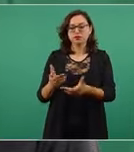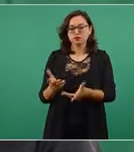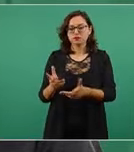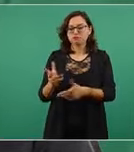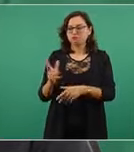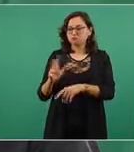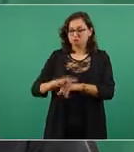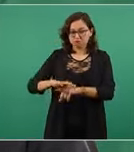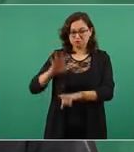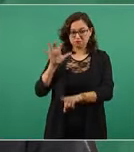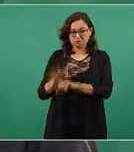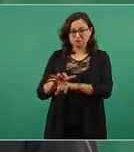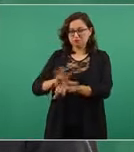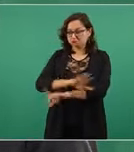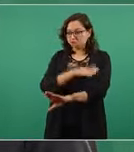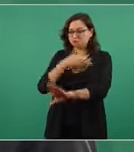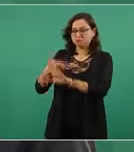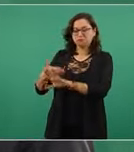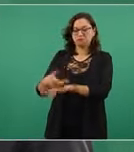a quienes